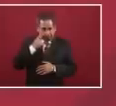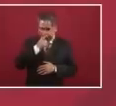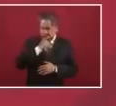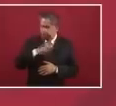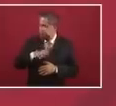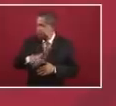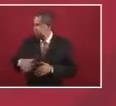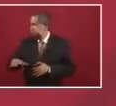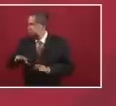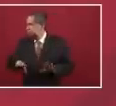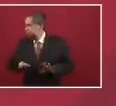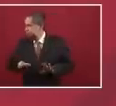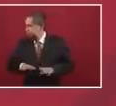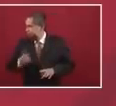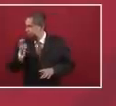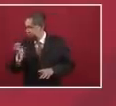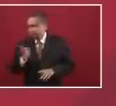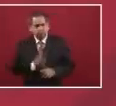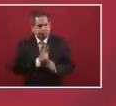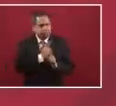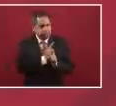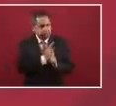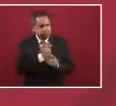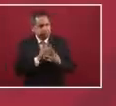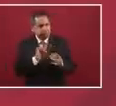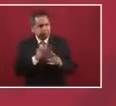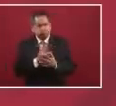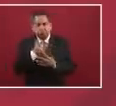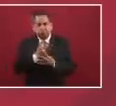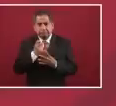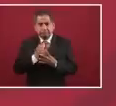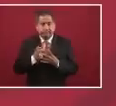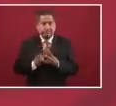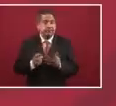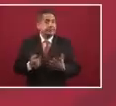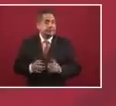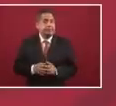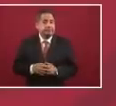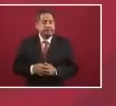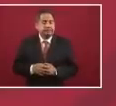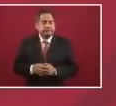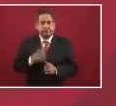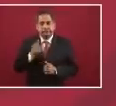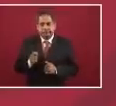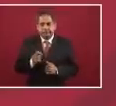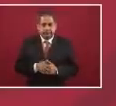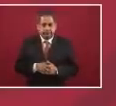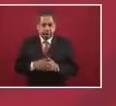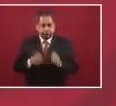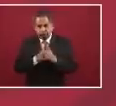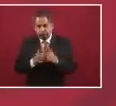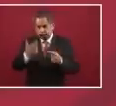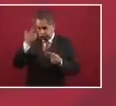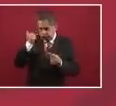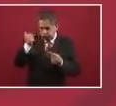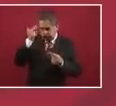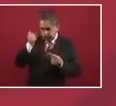reformar la Constitución y permitir el saqueo de México. Y todavía se